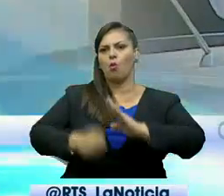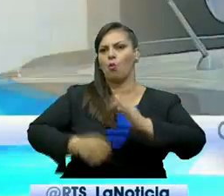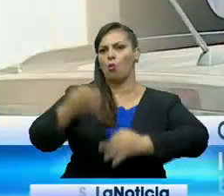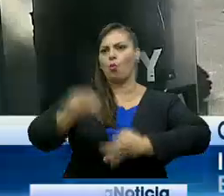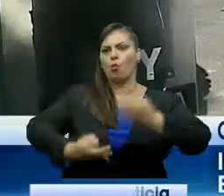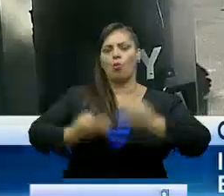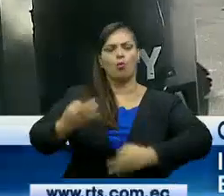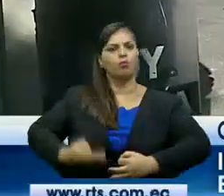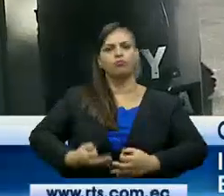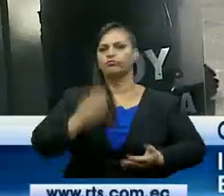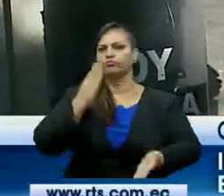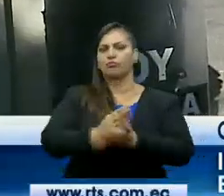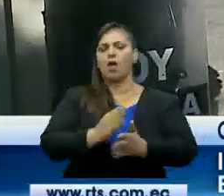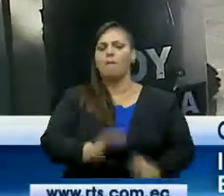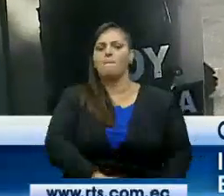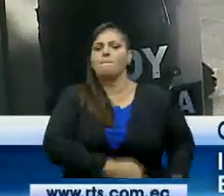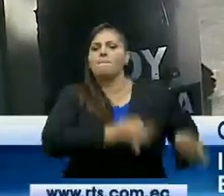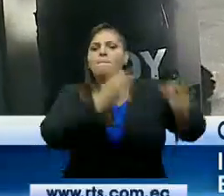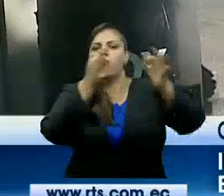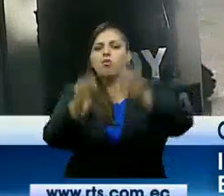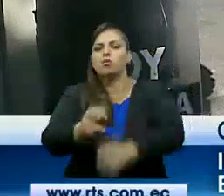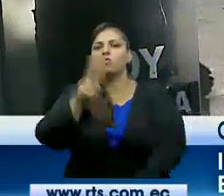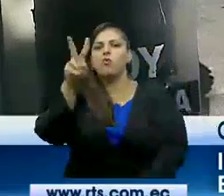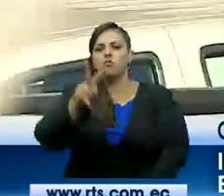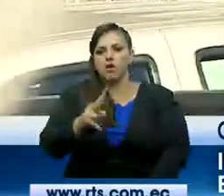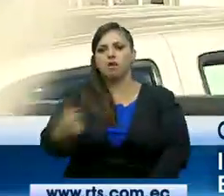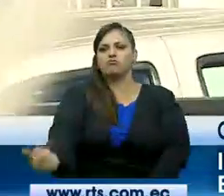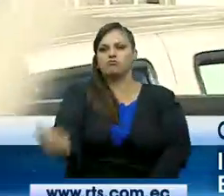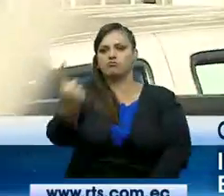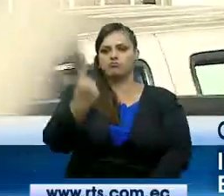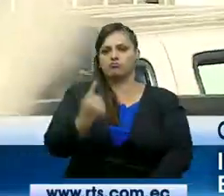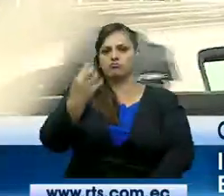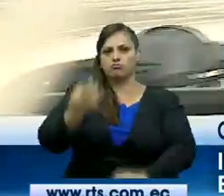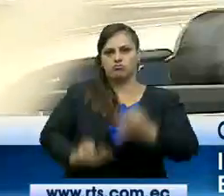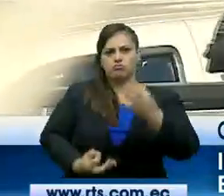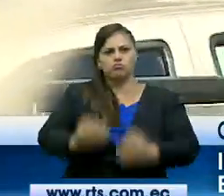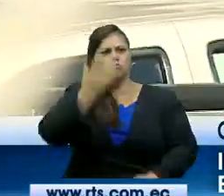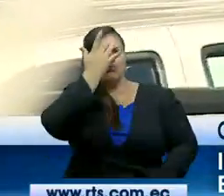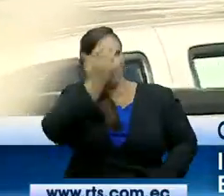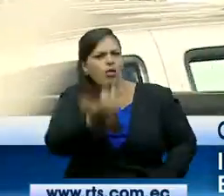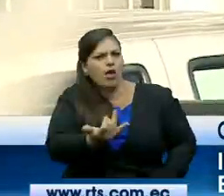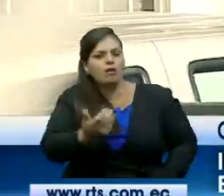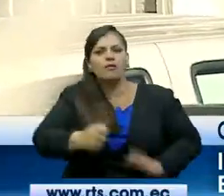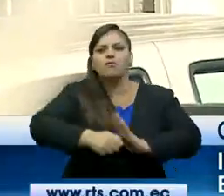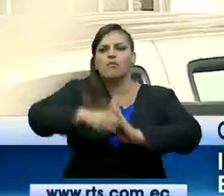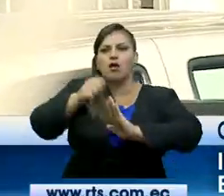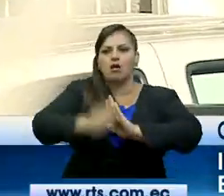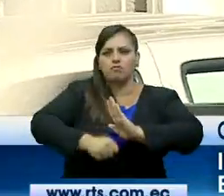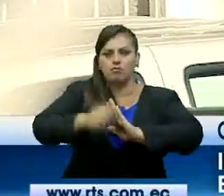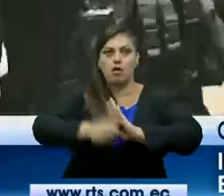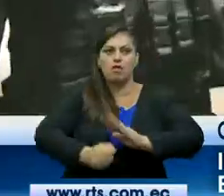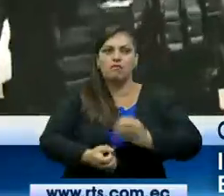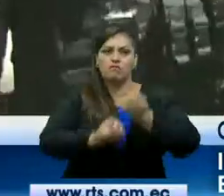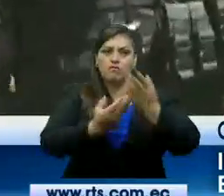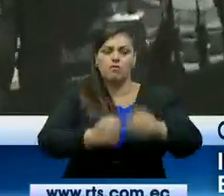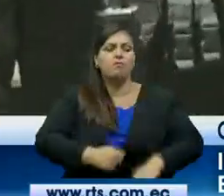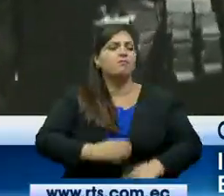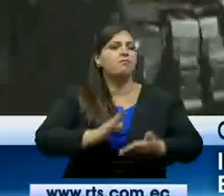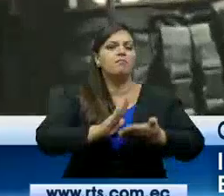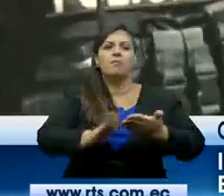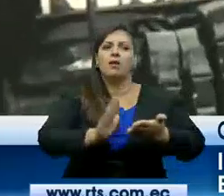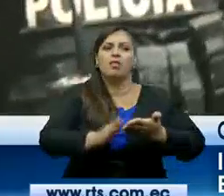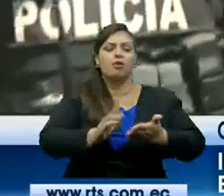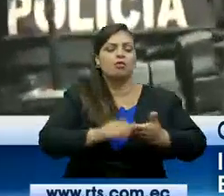día viernes. Es que la nueva defensa de Carlos Pareja había alegado el poco tiempo que tenían para revisar el caso. Pero a su